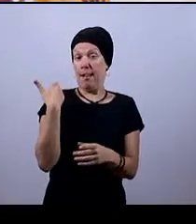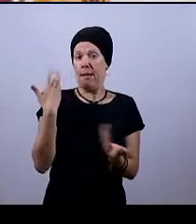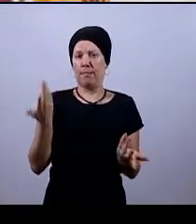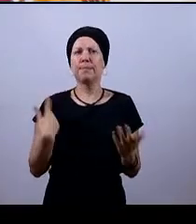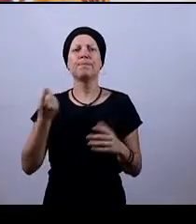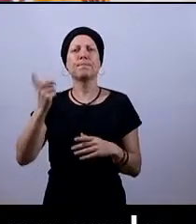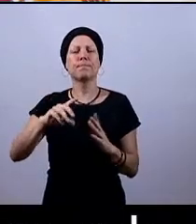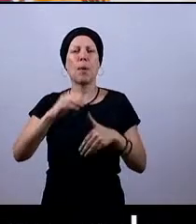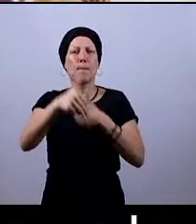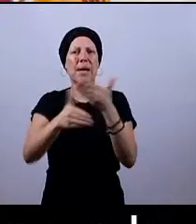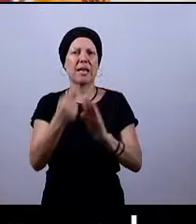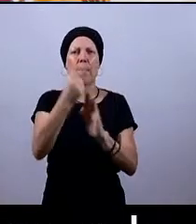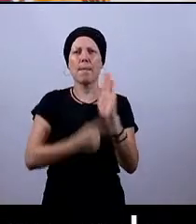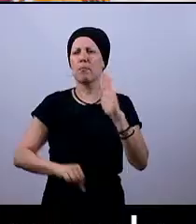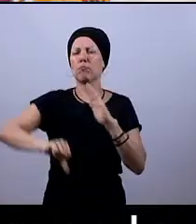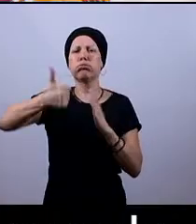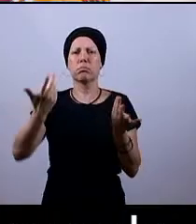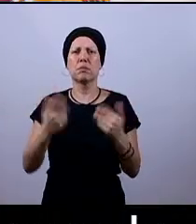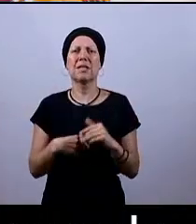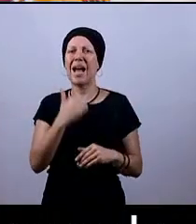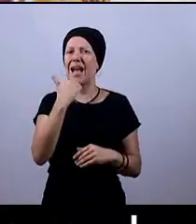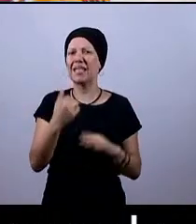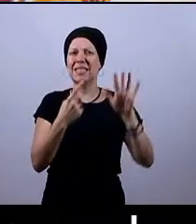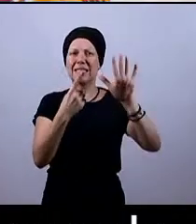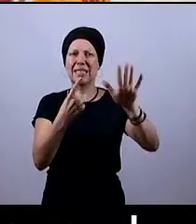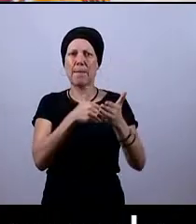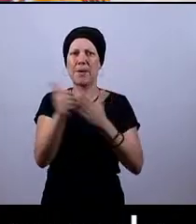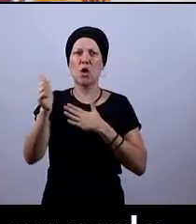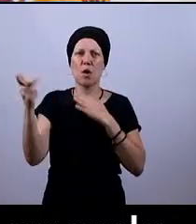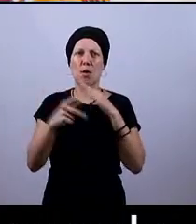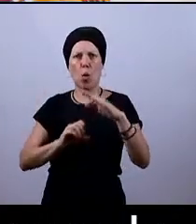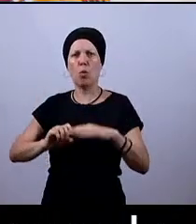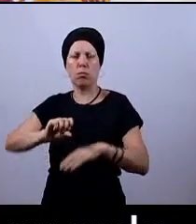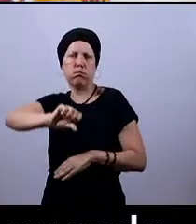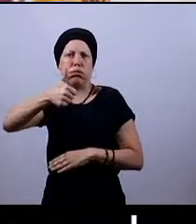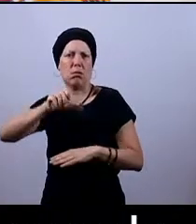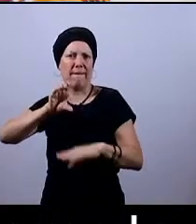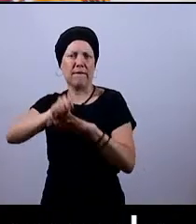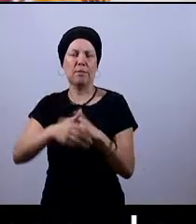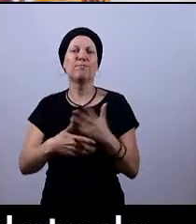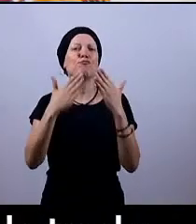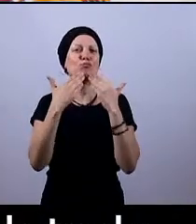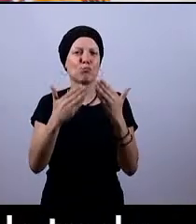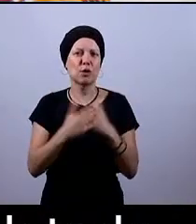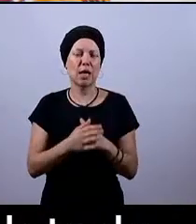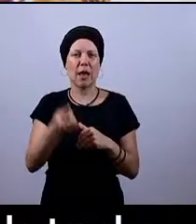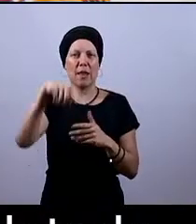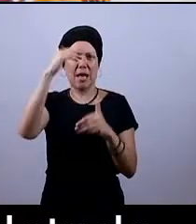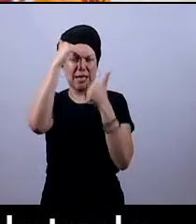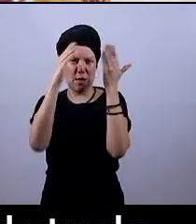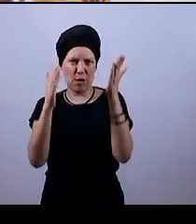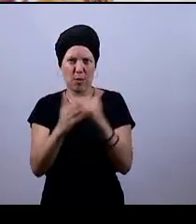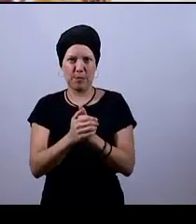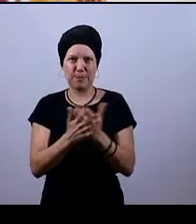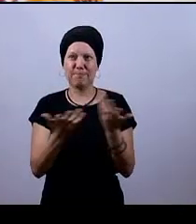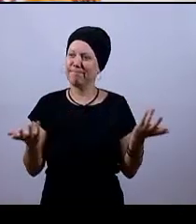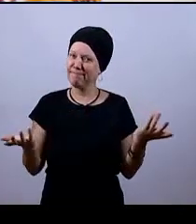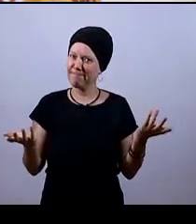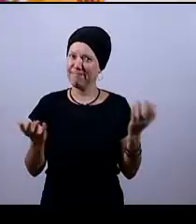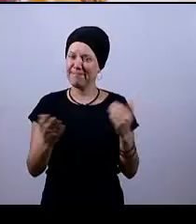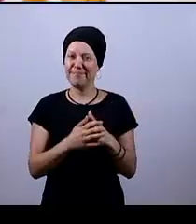aprobado un paquete de medidas dotado con casi 6 millones de euros. Muchas gracias por su atención. Quedo